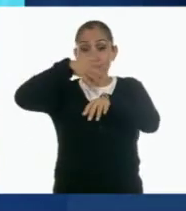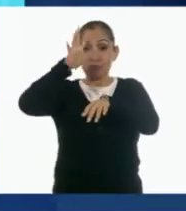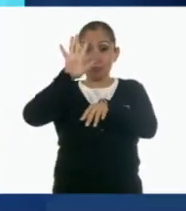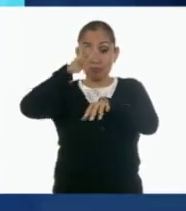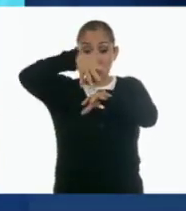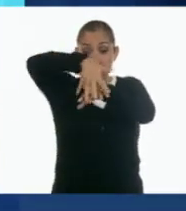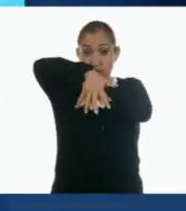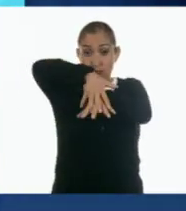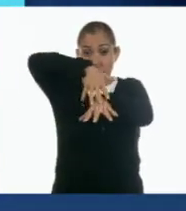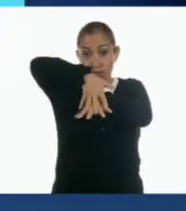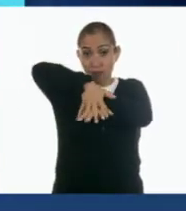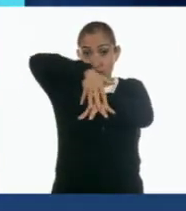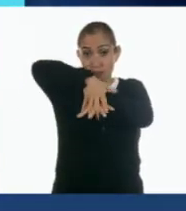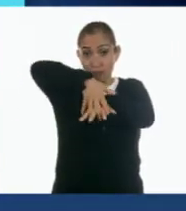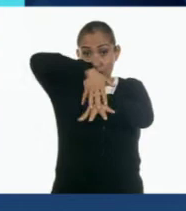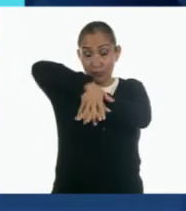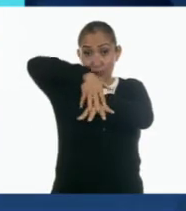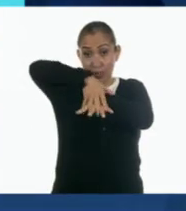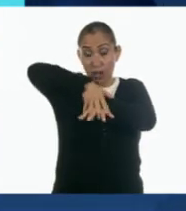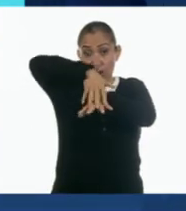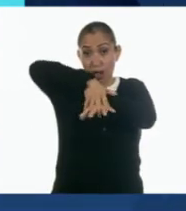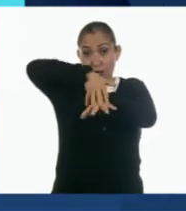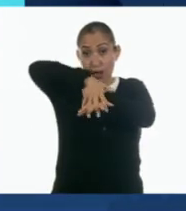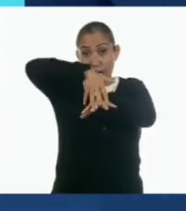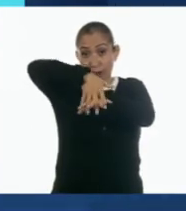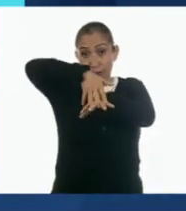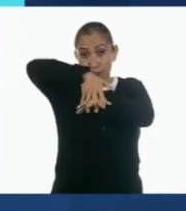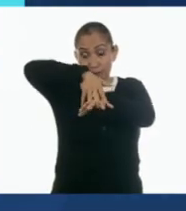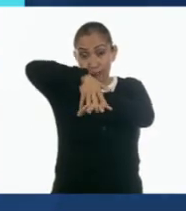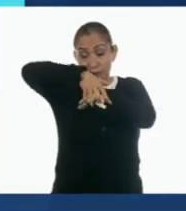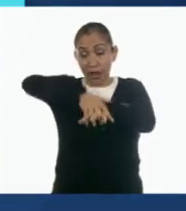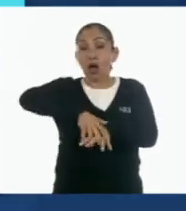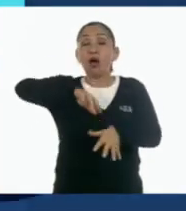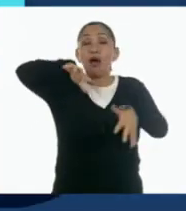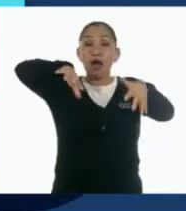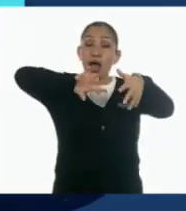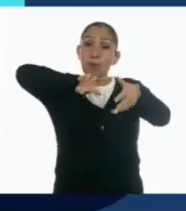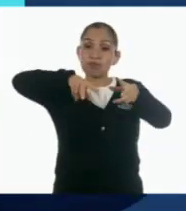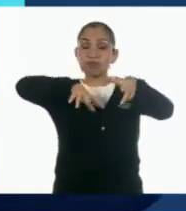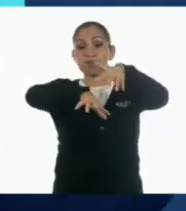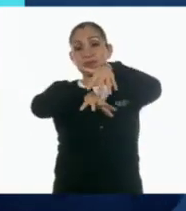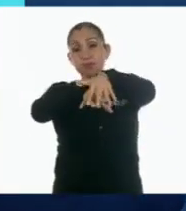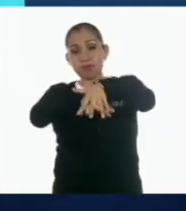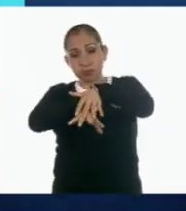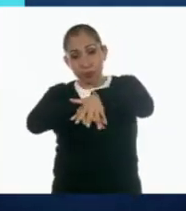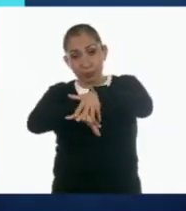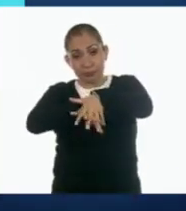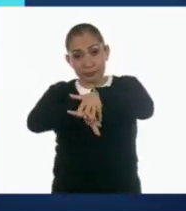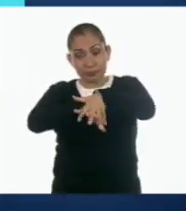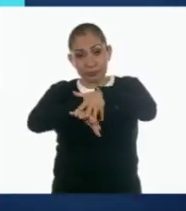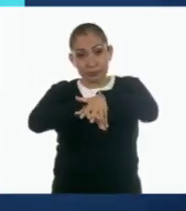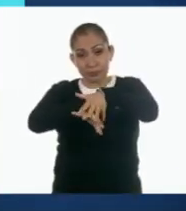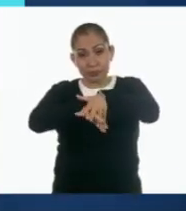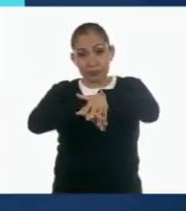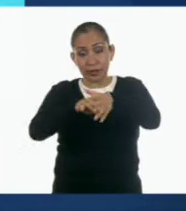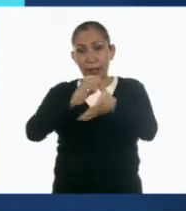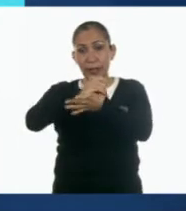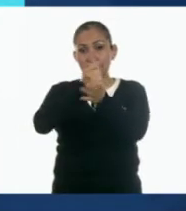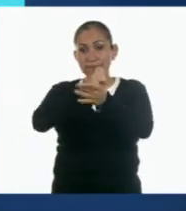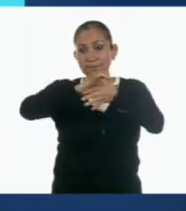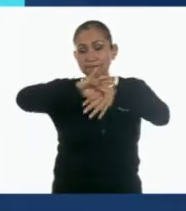de una de tus manos contra el dorso de la otra, entrelazando los dedos. Repite lo mismo con la otra mano. Frota los